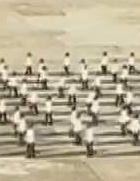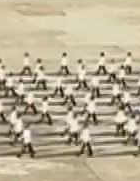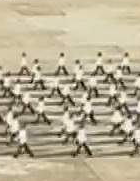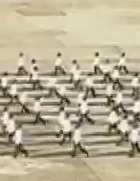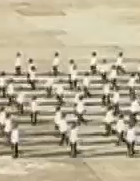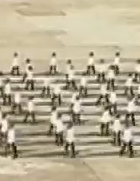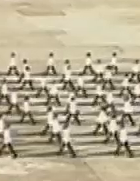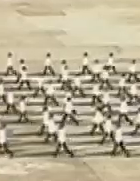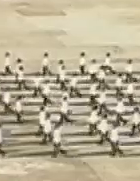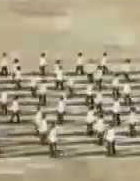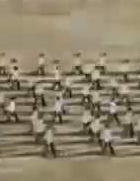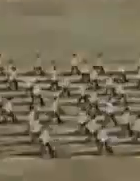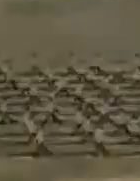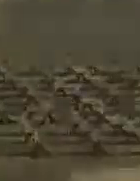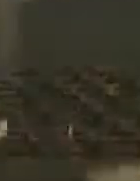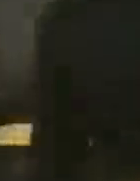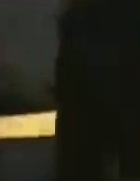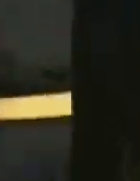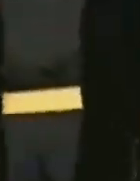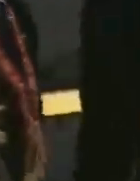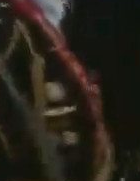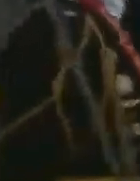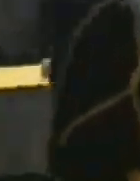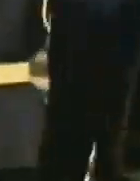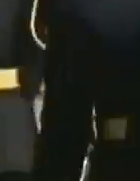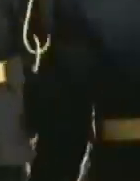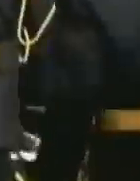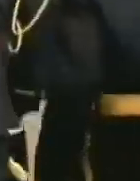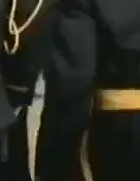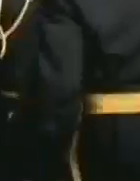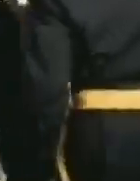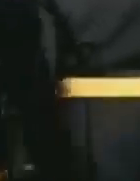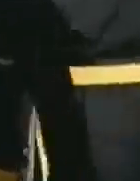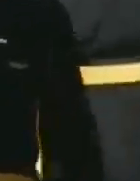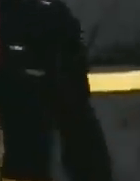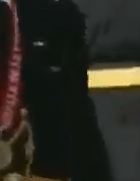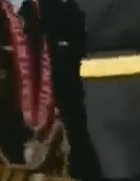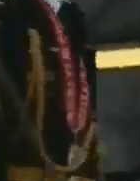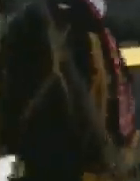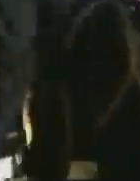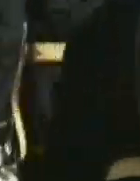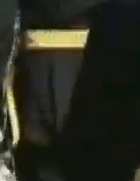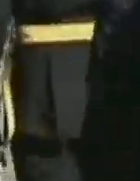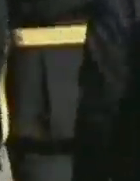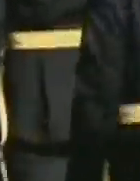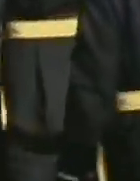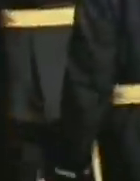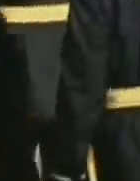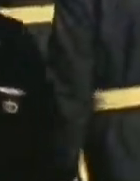...944 hombres y mujeres que fueron formados bajo el plan de estudios Simón Bolívar, pertenecientes a las